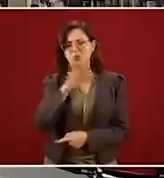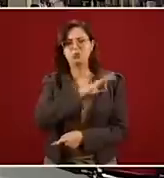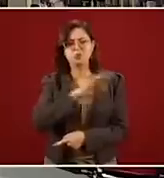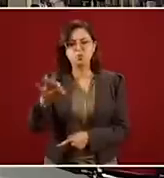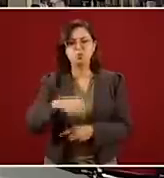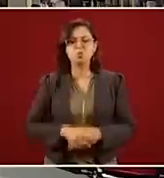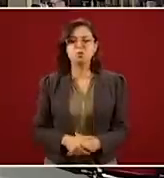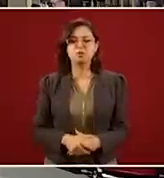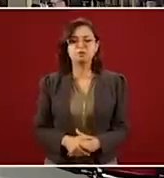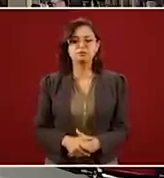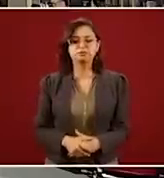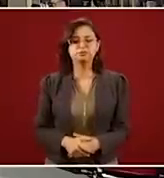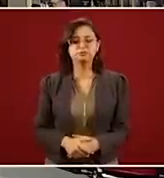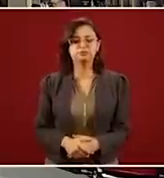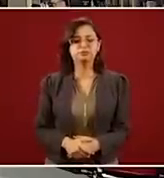en el plan de…